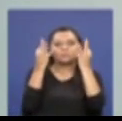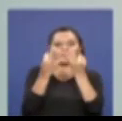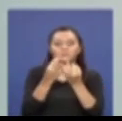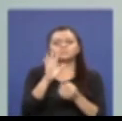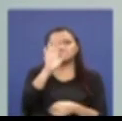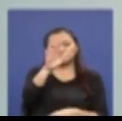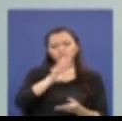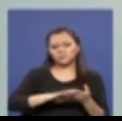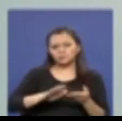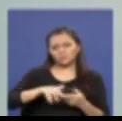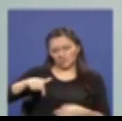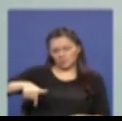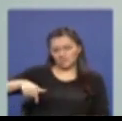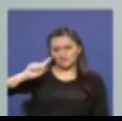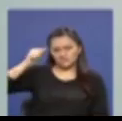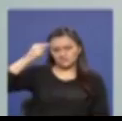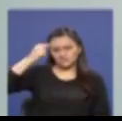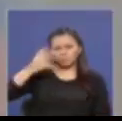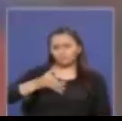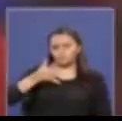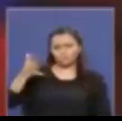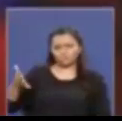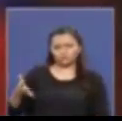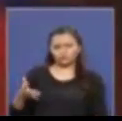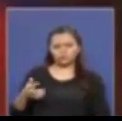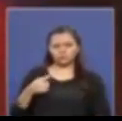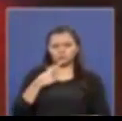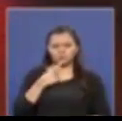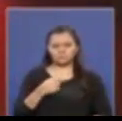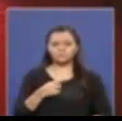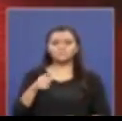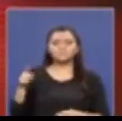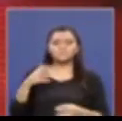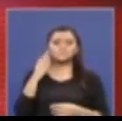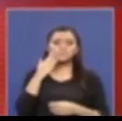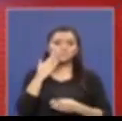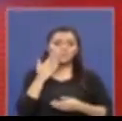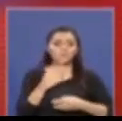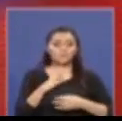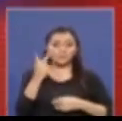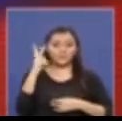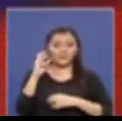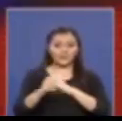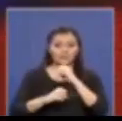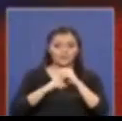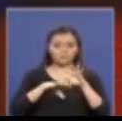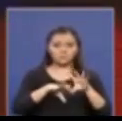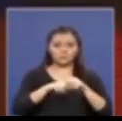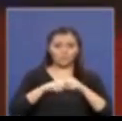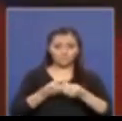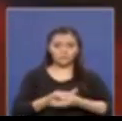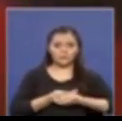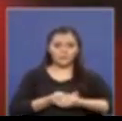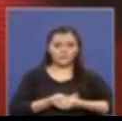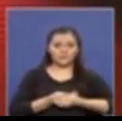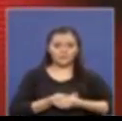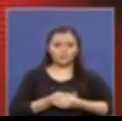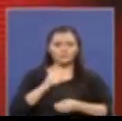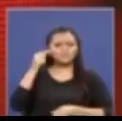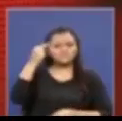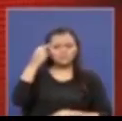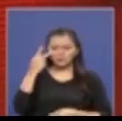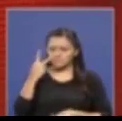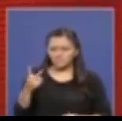Estado ecuatoriano. Ustedes saben que hay una madre a la cual le secuestraron al bebé hace 20 años. Y el Estado no movió un